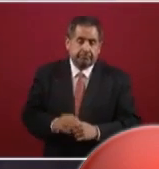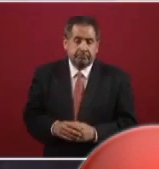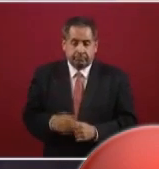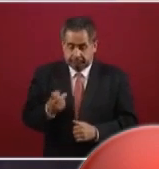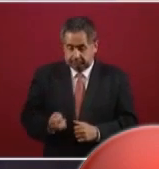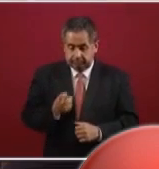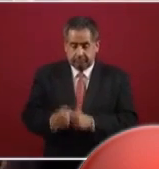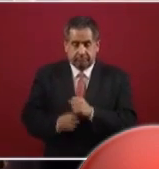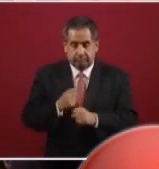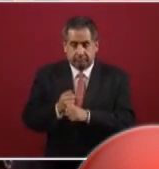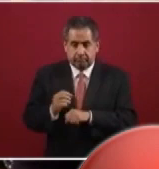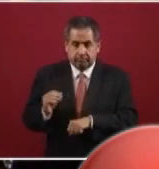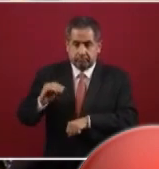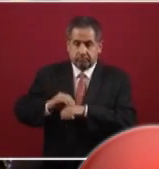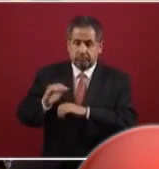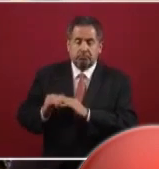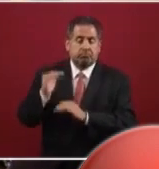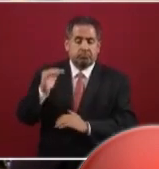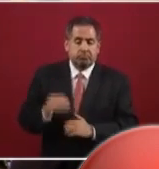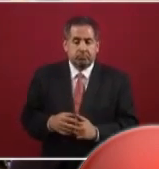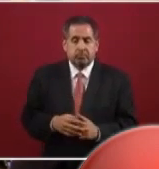este año,